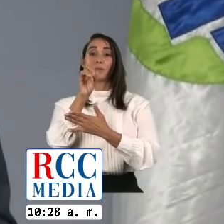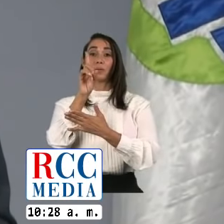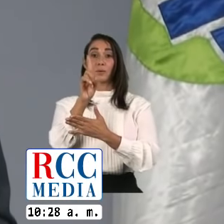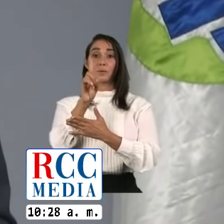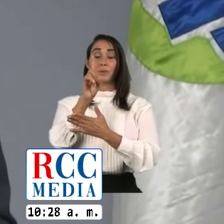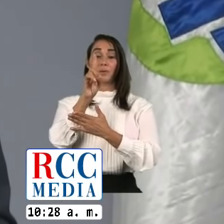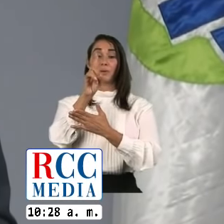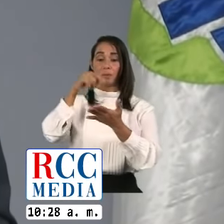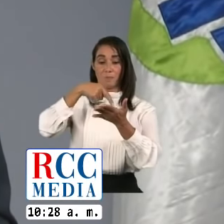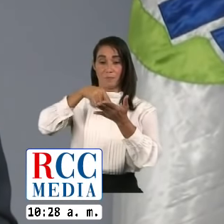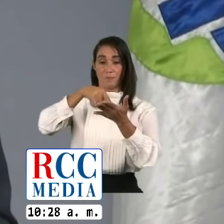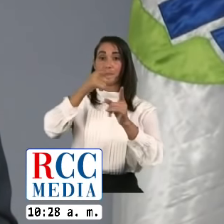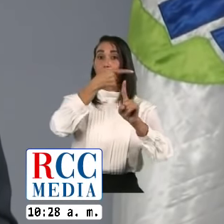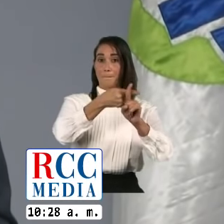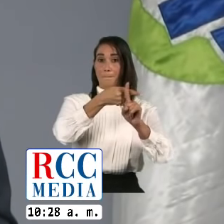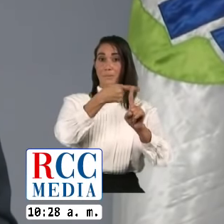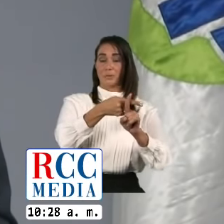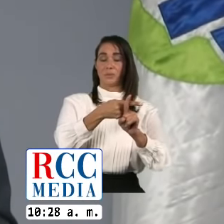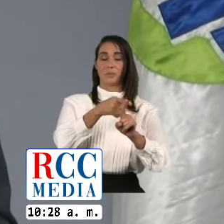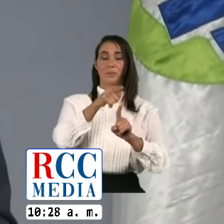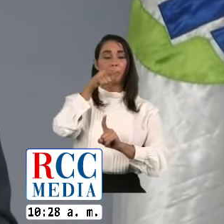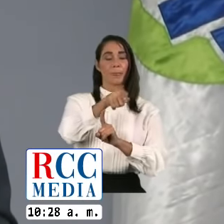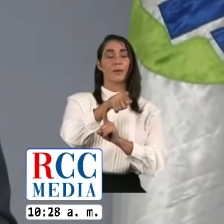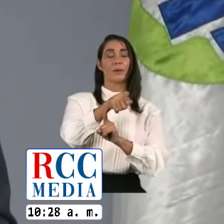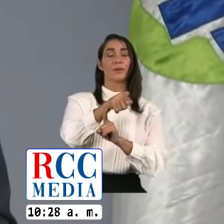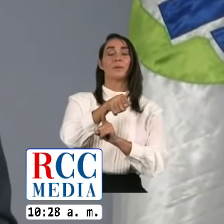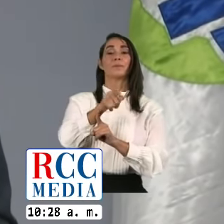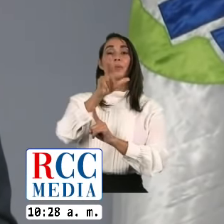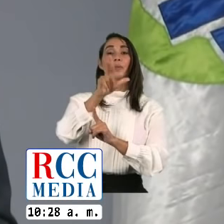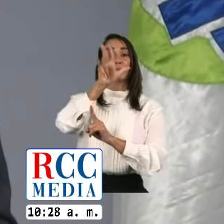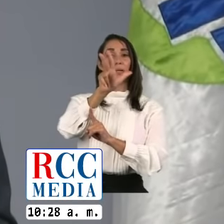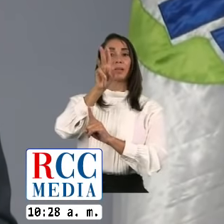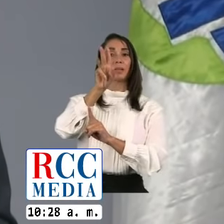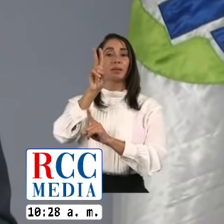925.291 casos confirmados, de los cuales